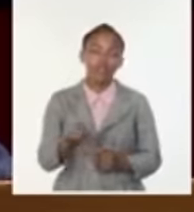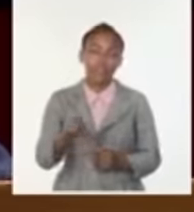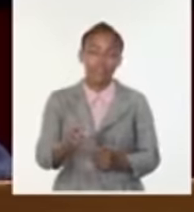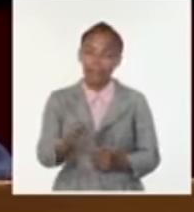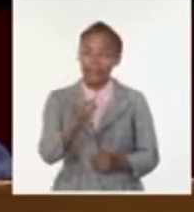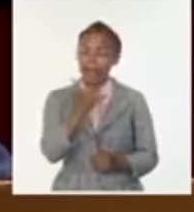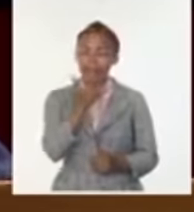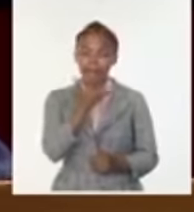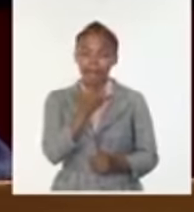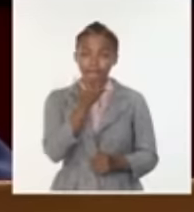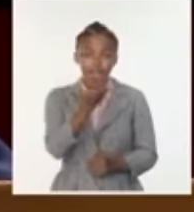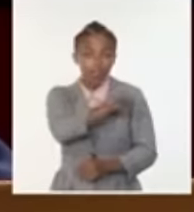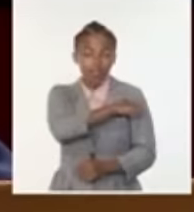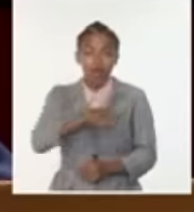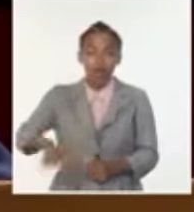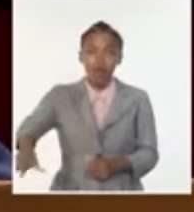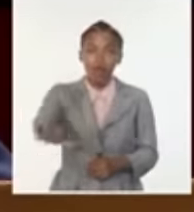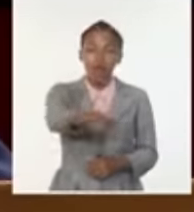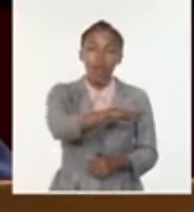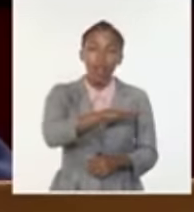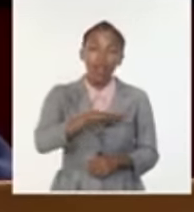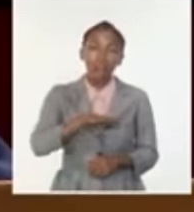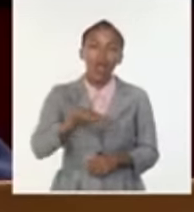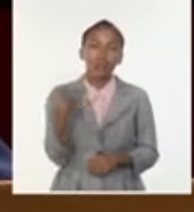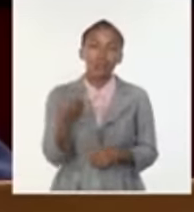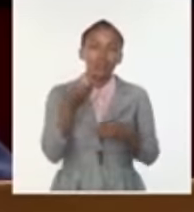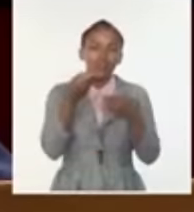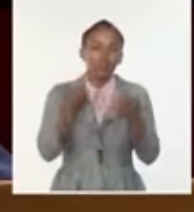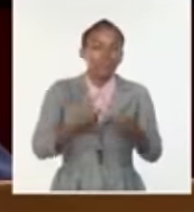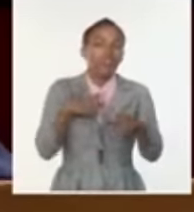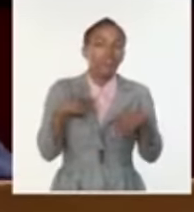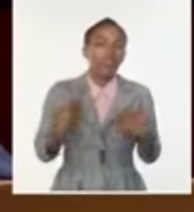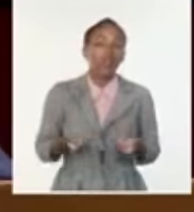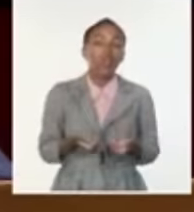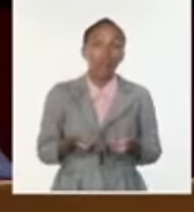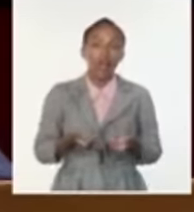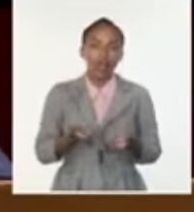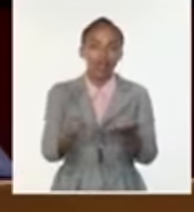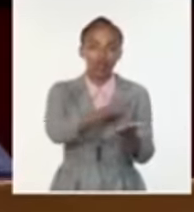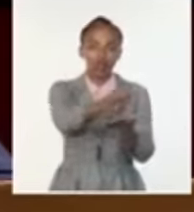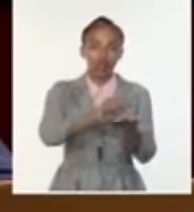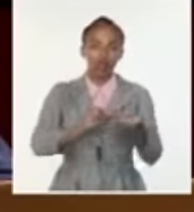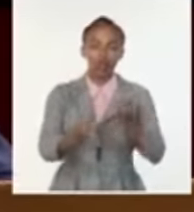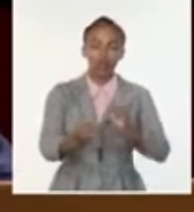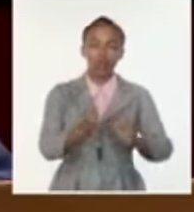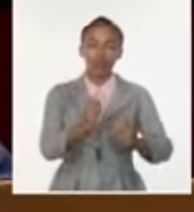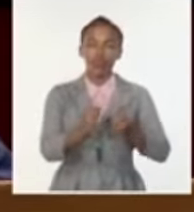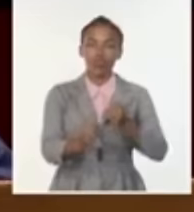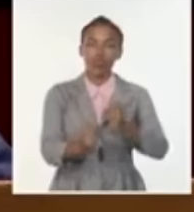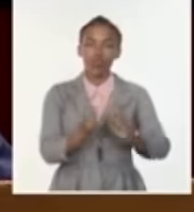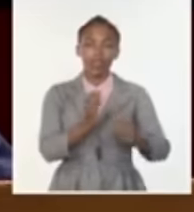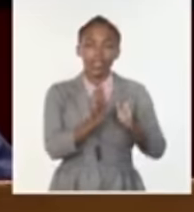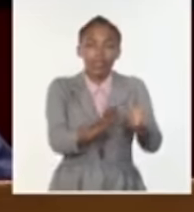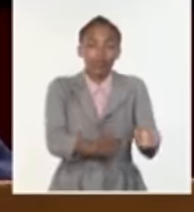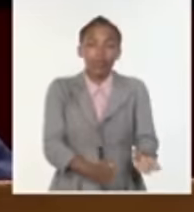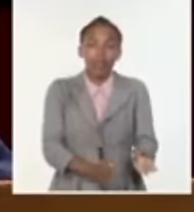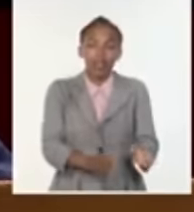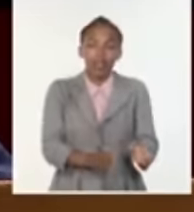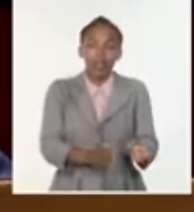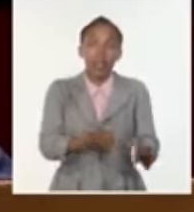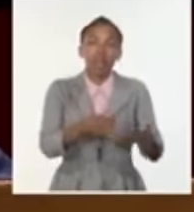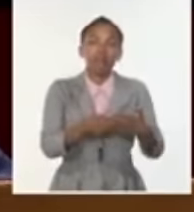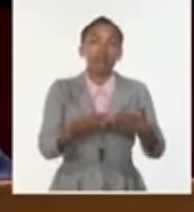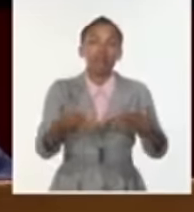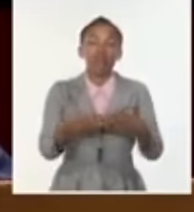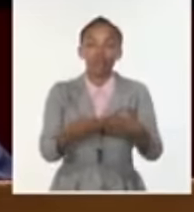negativamente en la población, se ha decidido aplicar medidas controladas de la dolarización parcial